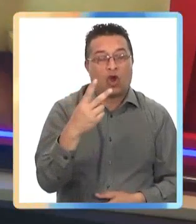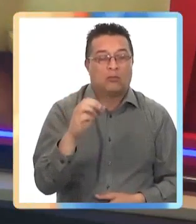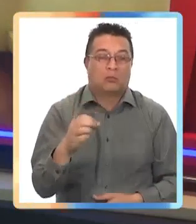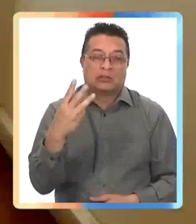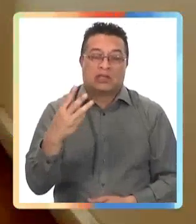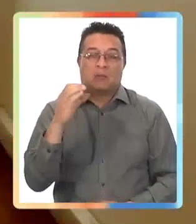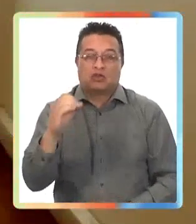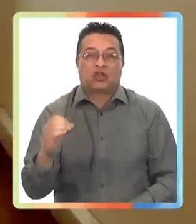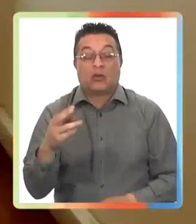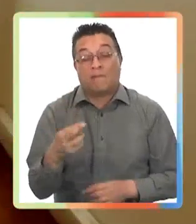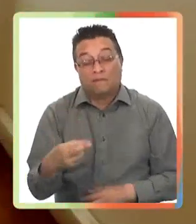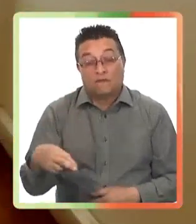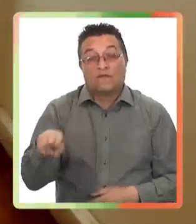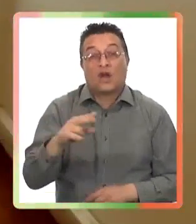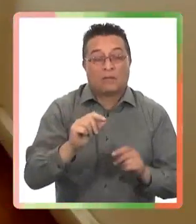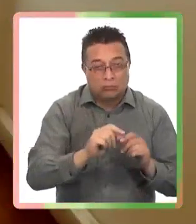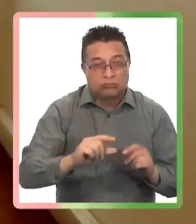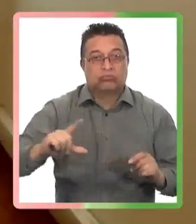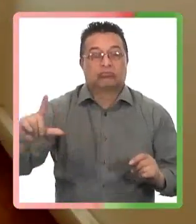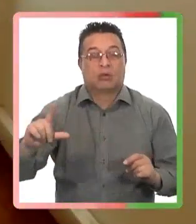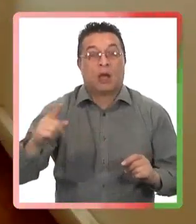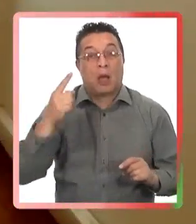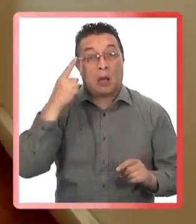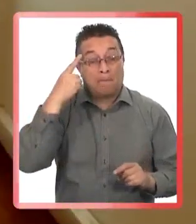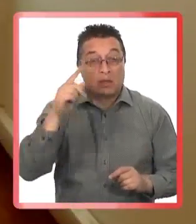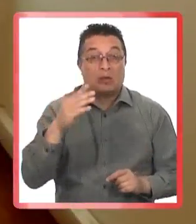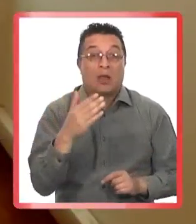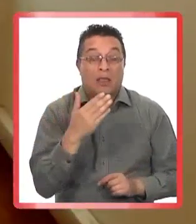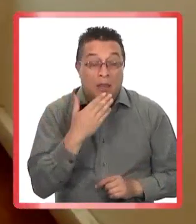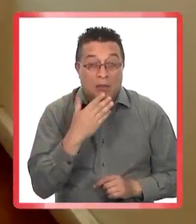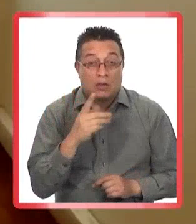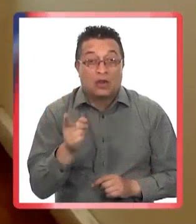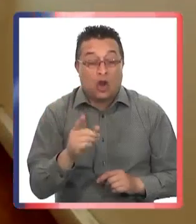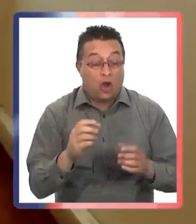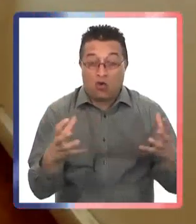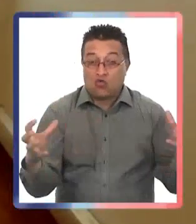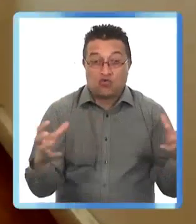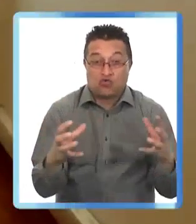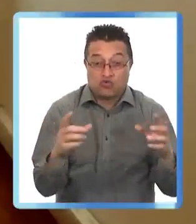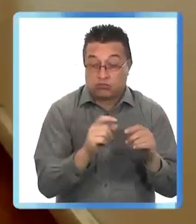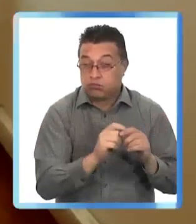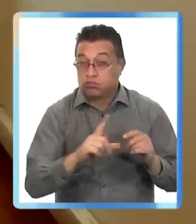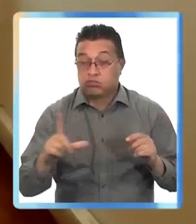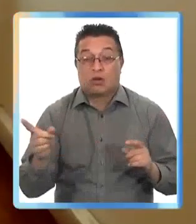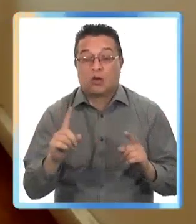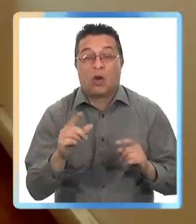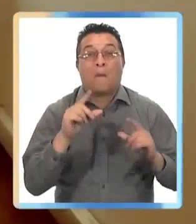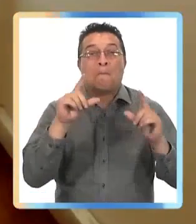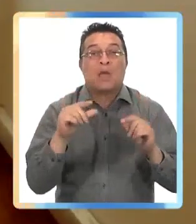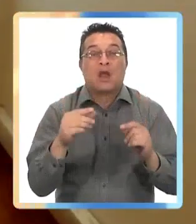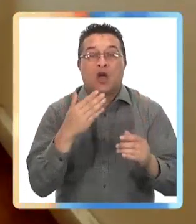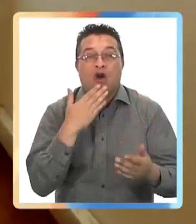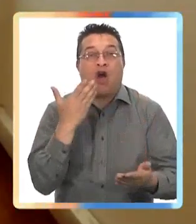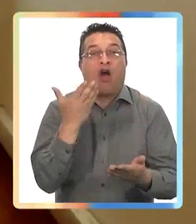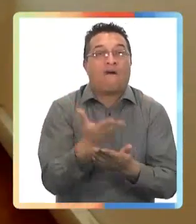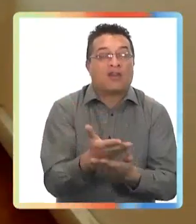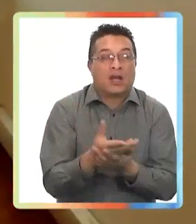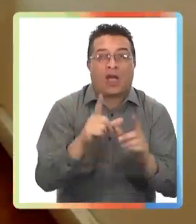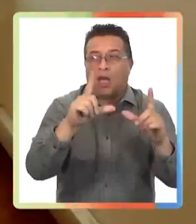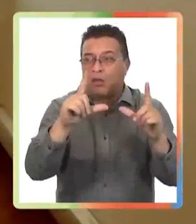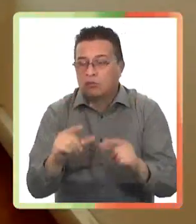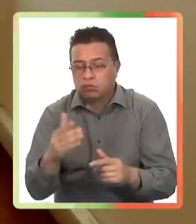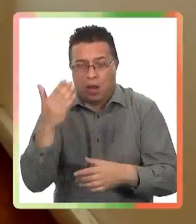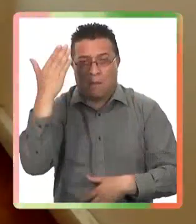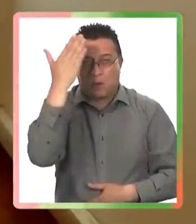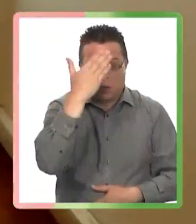precio, pero 2-3%, después volvió a recuperarse, pero tampoco se han producido incrementos porque no hay